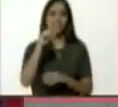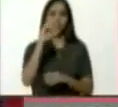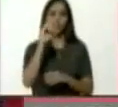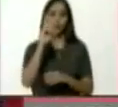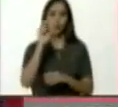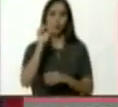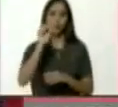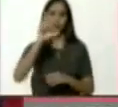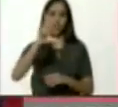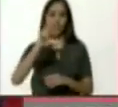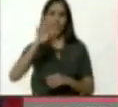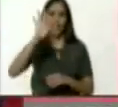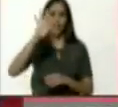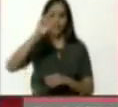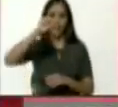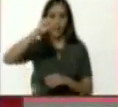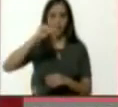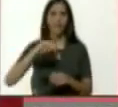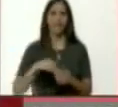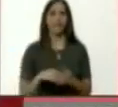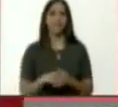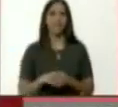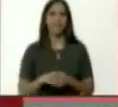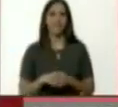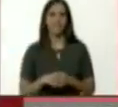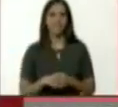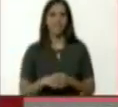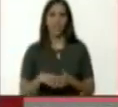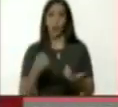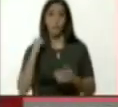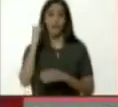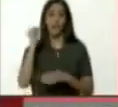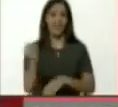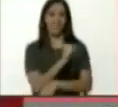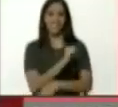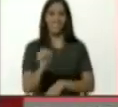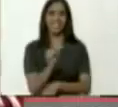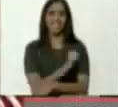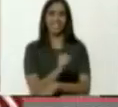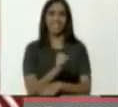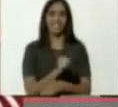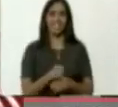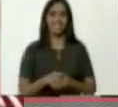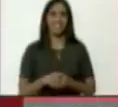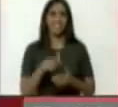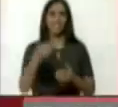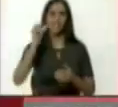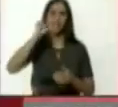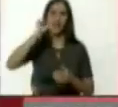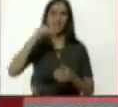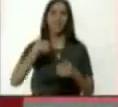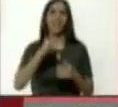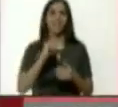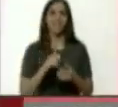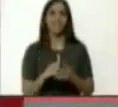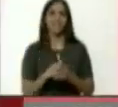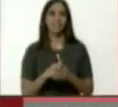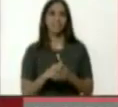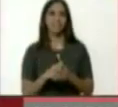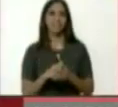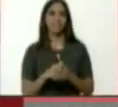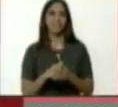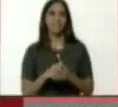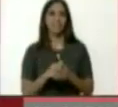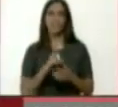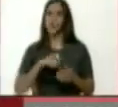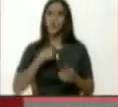FM. Ah, con Héctor Pereira y Franklin Rojas, los campeones de la salsa. ¿Y en tu bar qué hay mañana? Mañana no